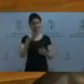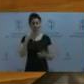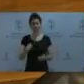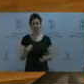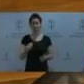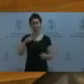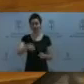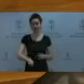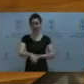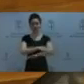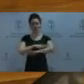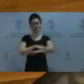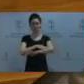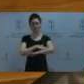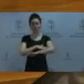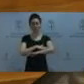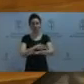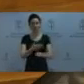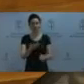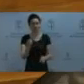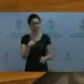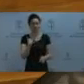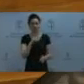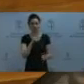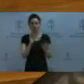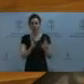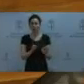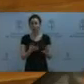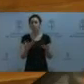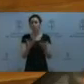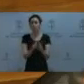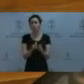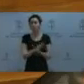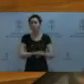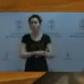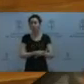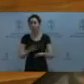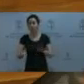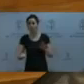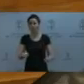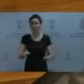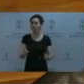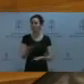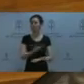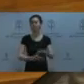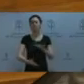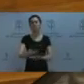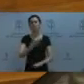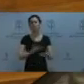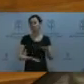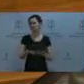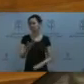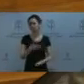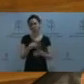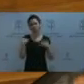lo hago con un Gobierno de cualquier signo, toda la cooperación y la edad institucional, voy a exigir para mí, en este